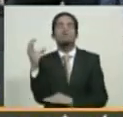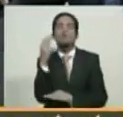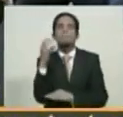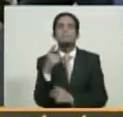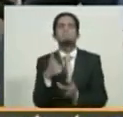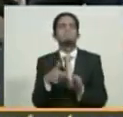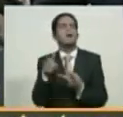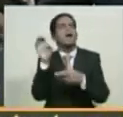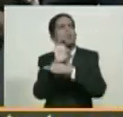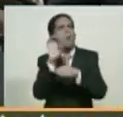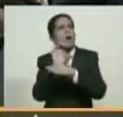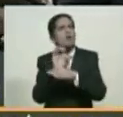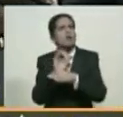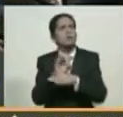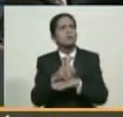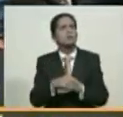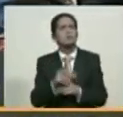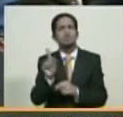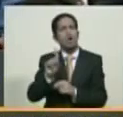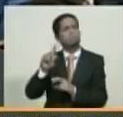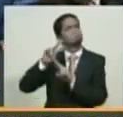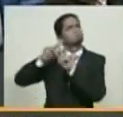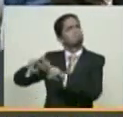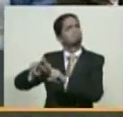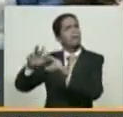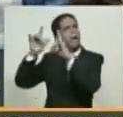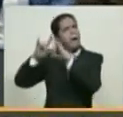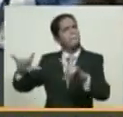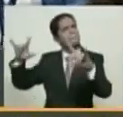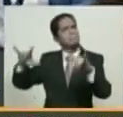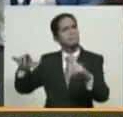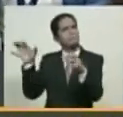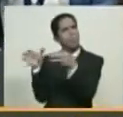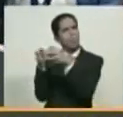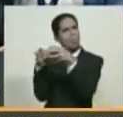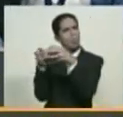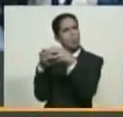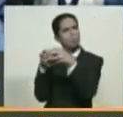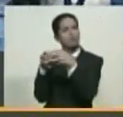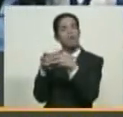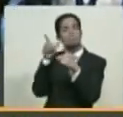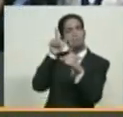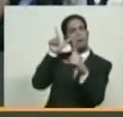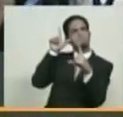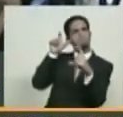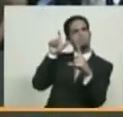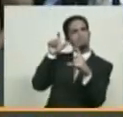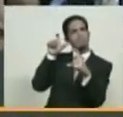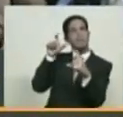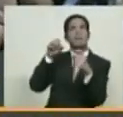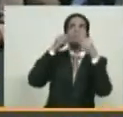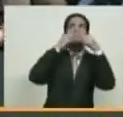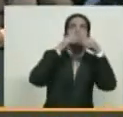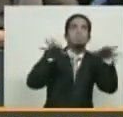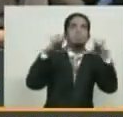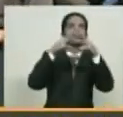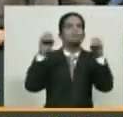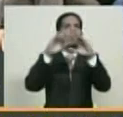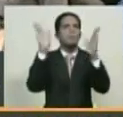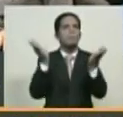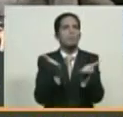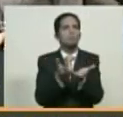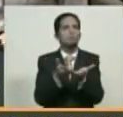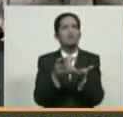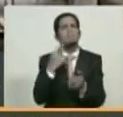No, los ponen en campamentos, los agrupan para tomar la foto y continuar con el falso